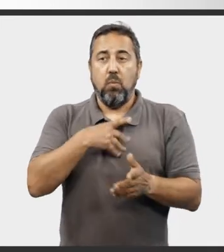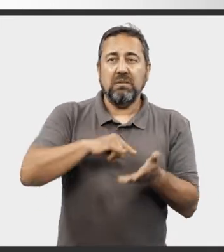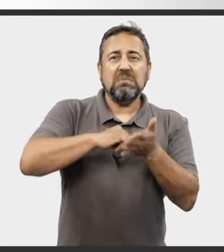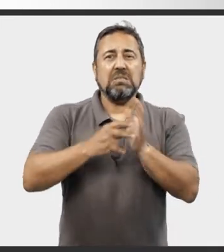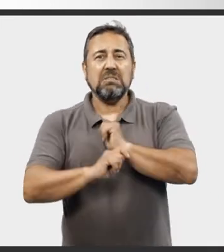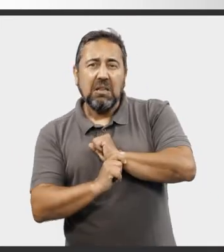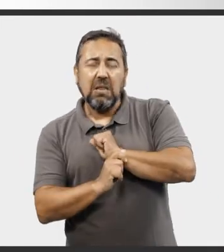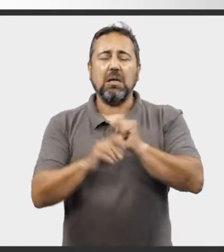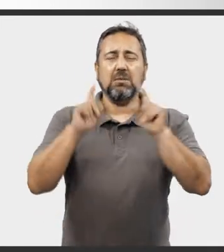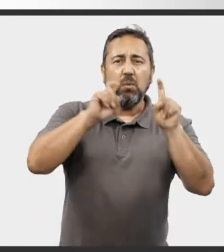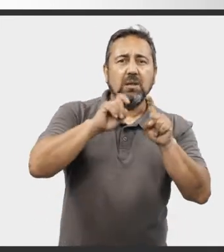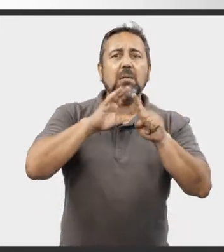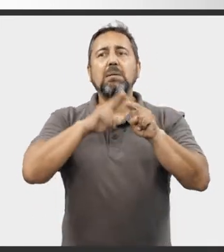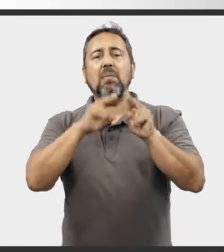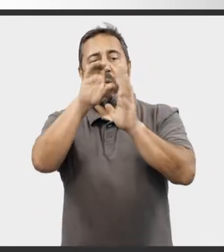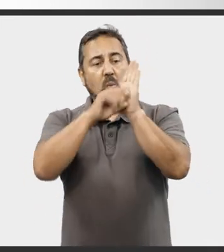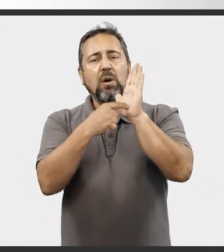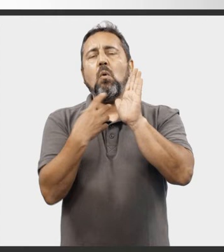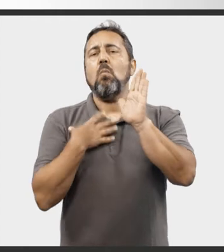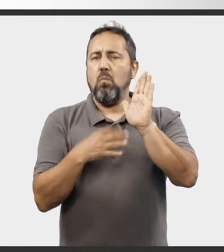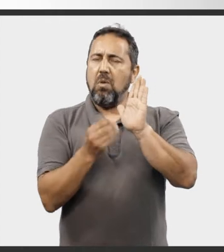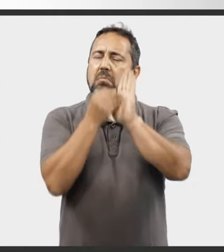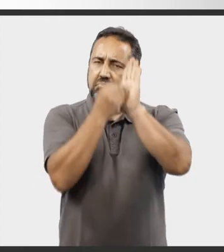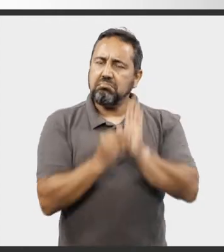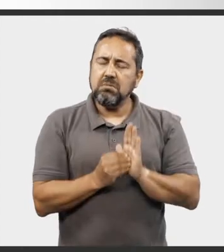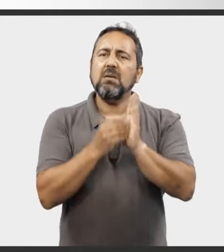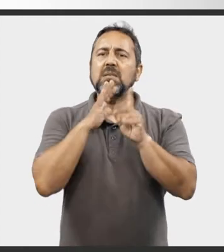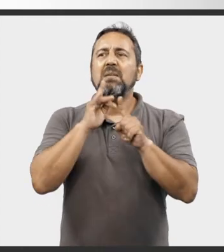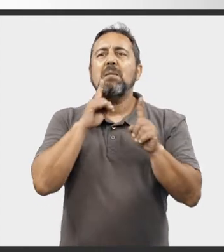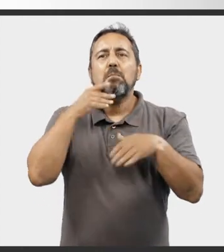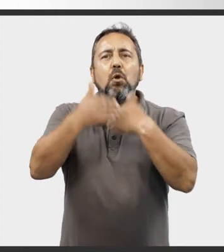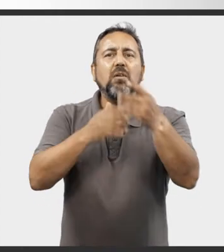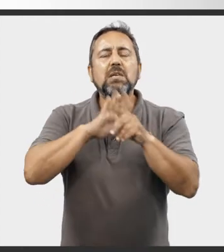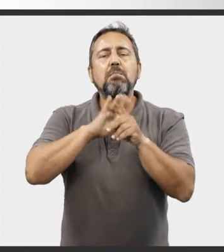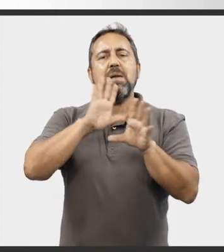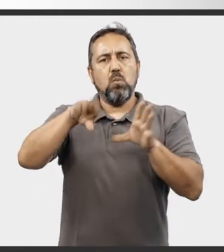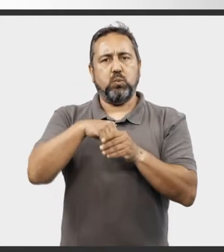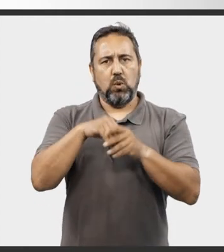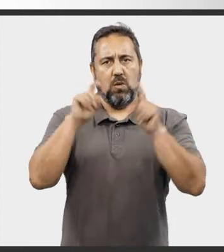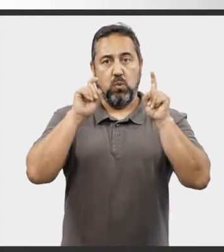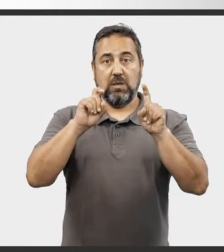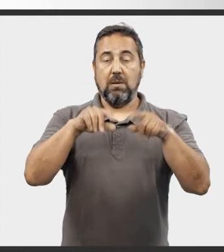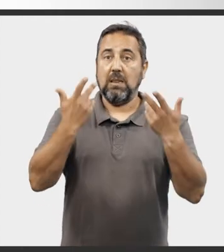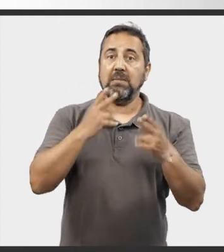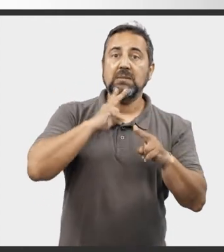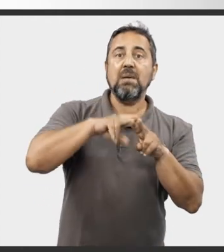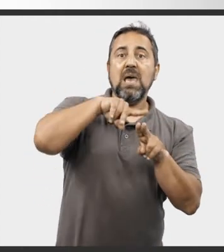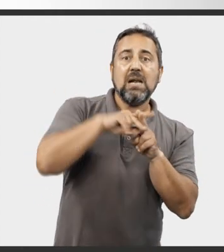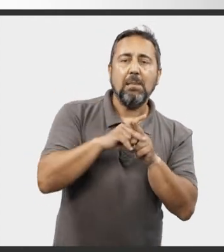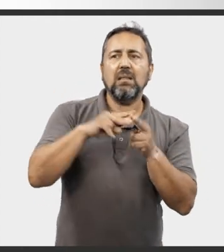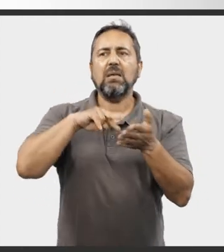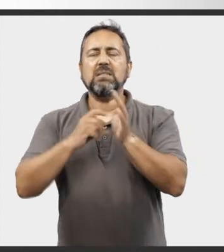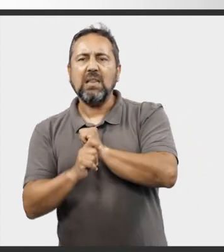educativas de acceso al currículo favorecedoras de un proceso de inclusión educativa así como el uso de herramientas y estrategias de intervención